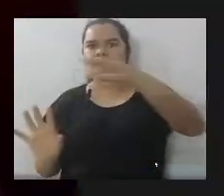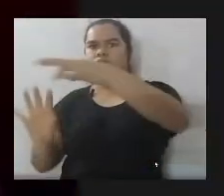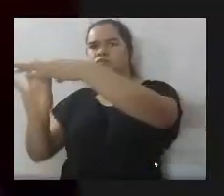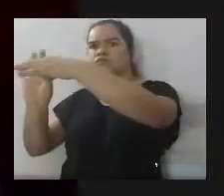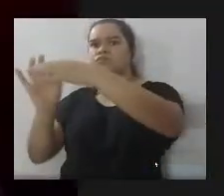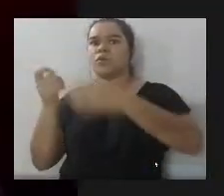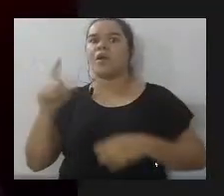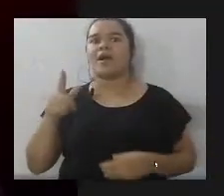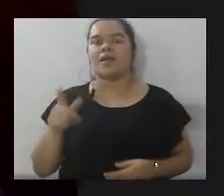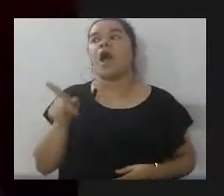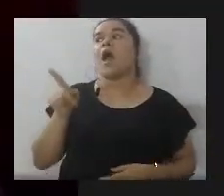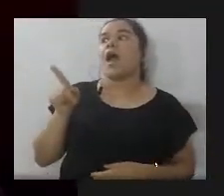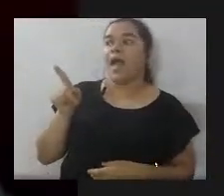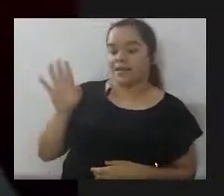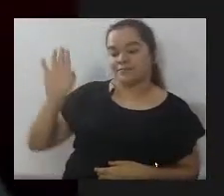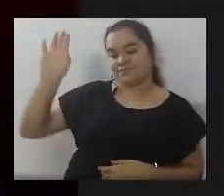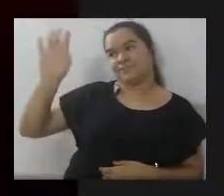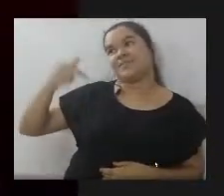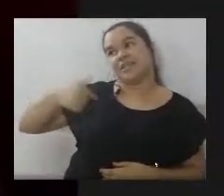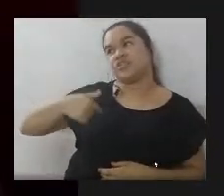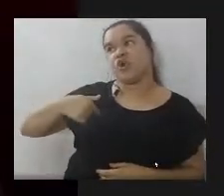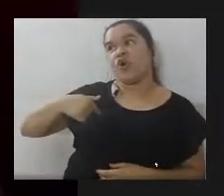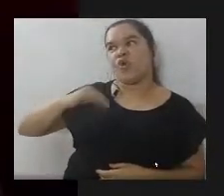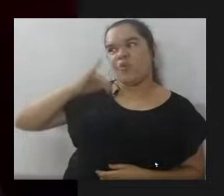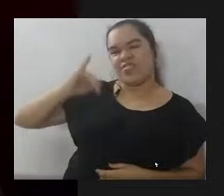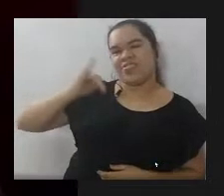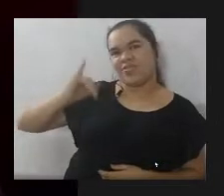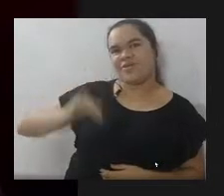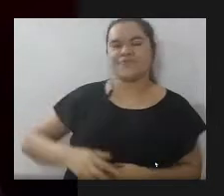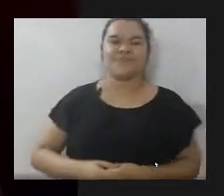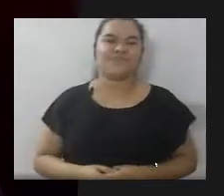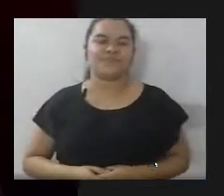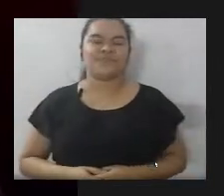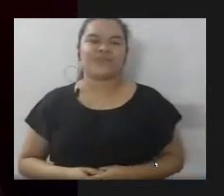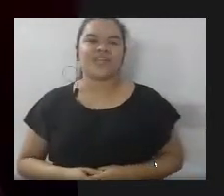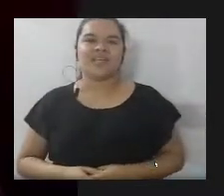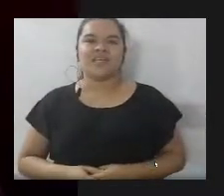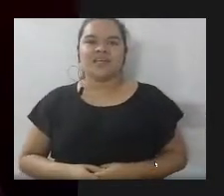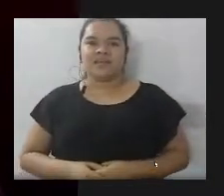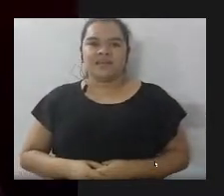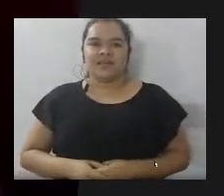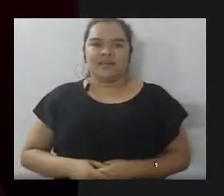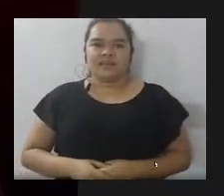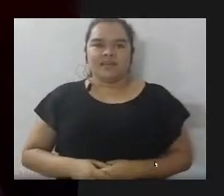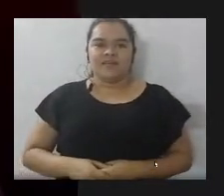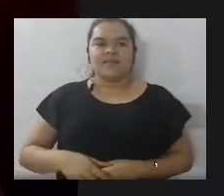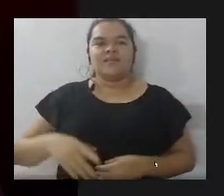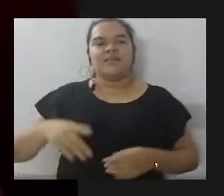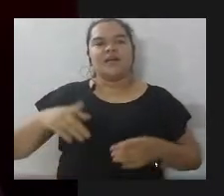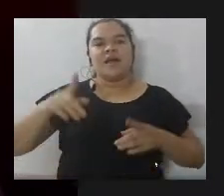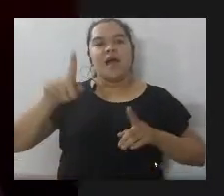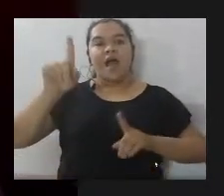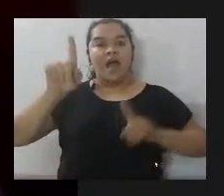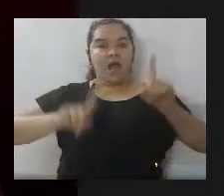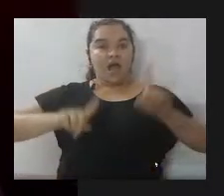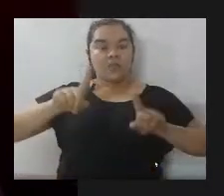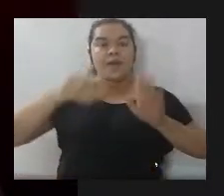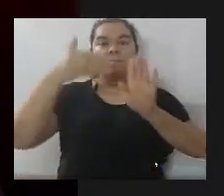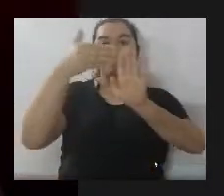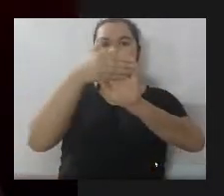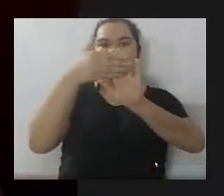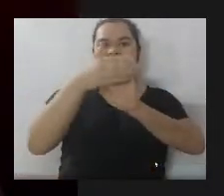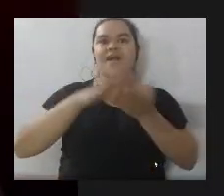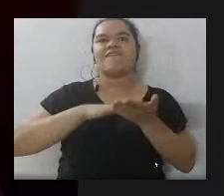Bueno, ese me corresponde a mí. Normalmente hay asignaturas de base, que es